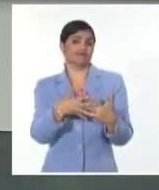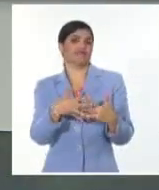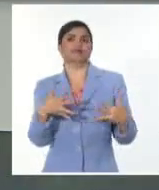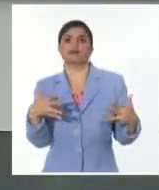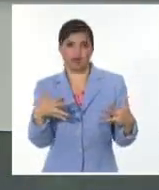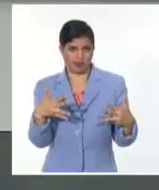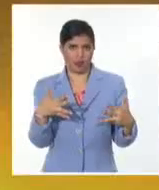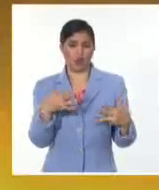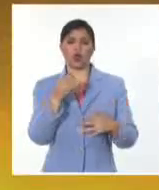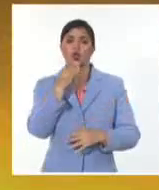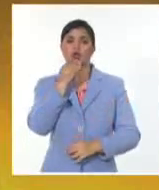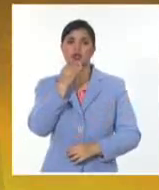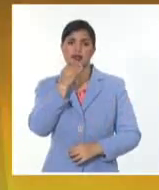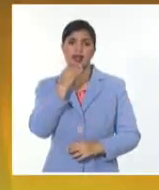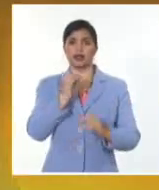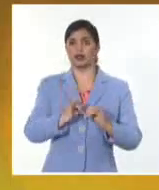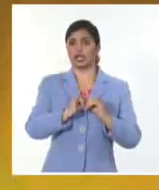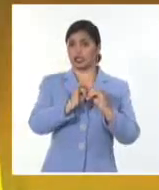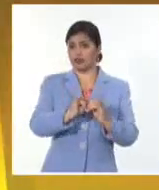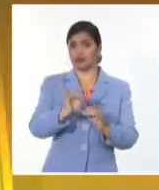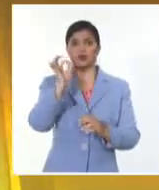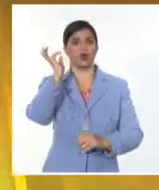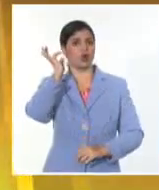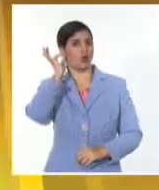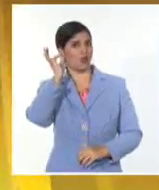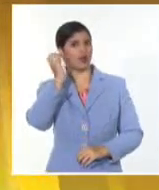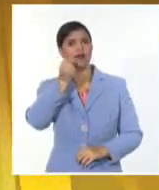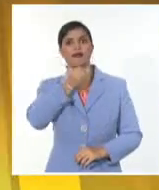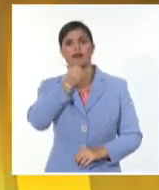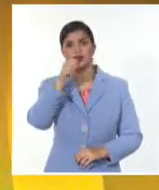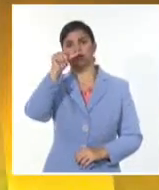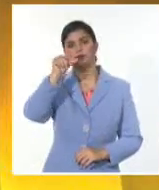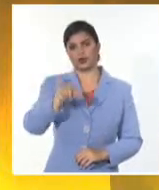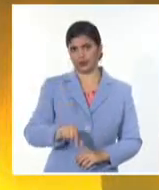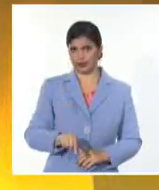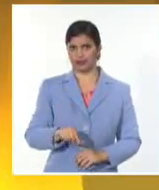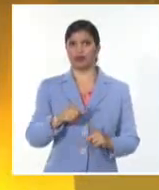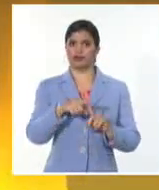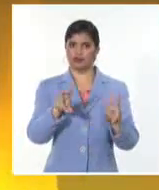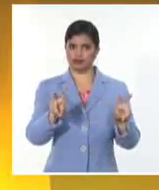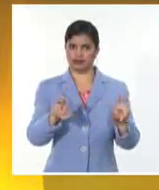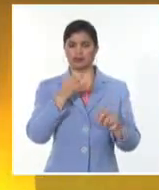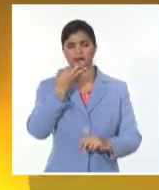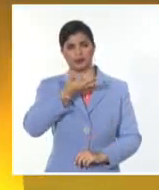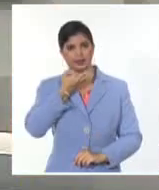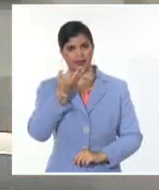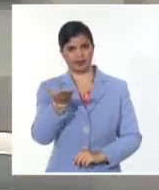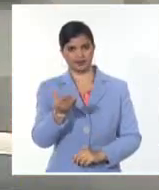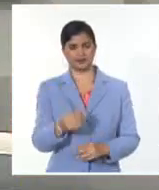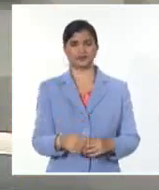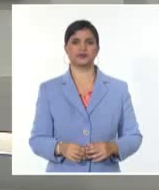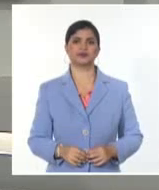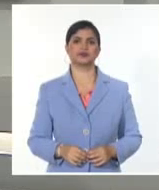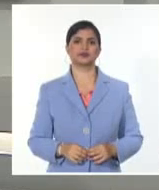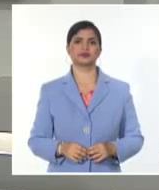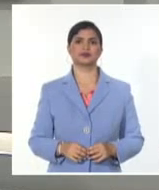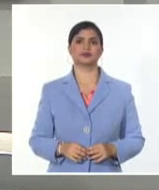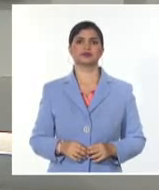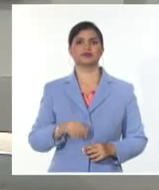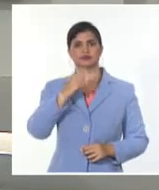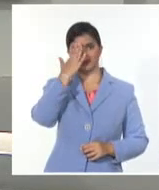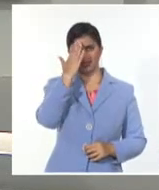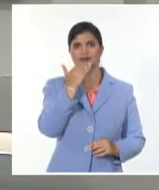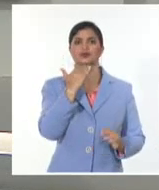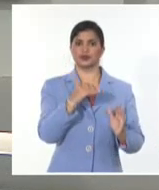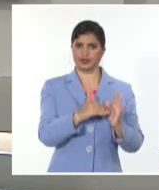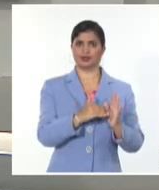Aviv. Con el análisis sobre el tema, la periodista Anisley Torres. Gracias, buenas tardes. En efecto, hoy